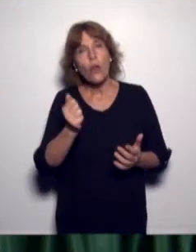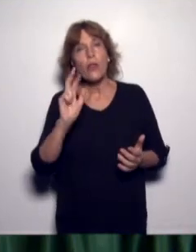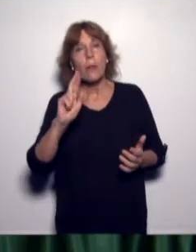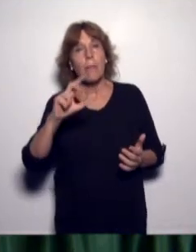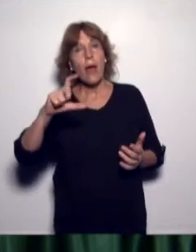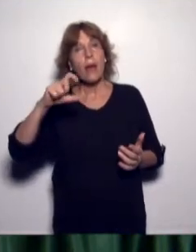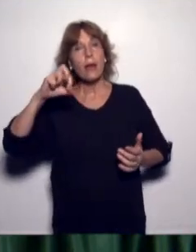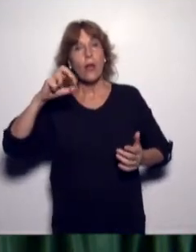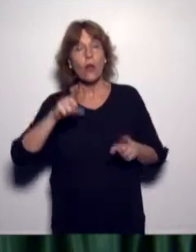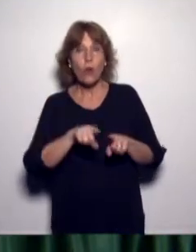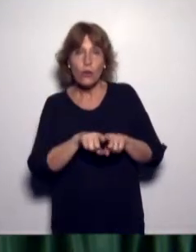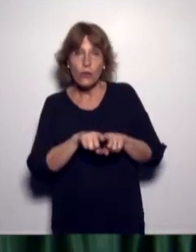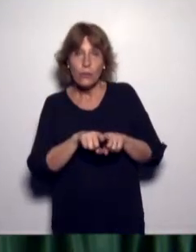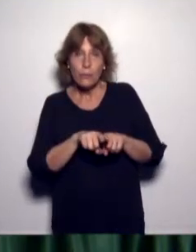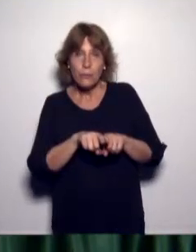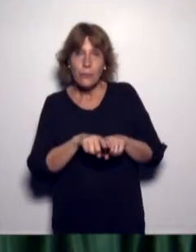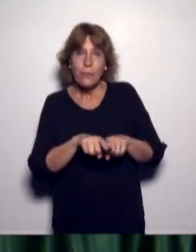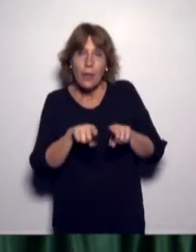con los domingos anteriores,